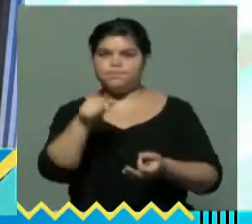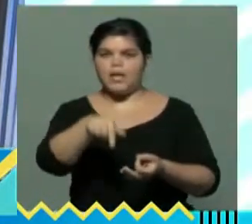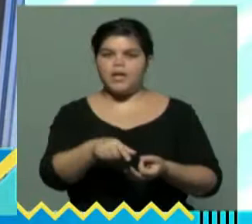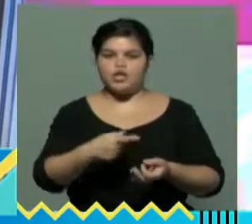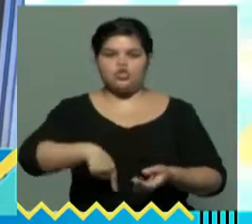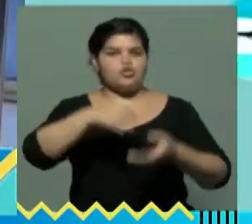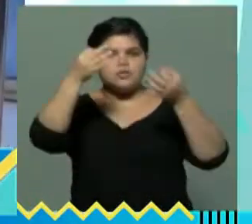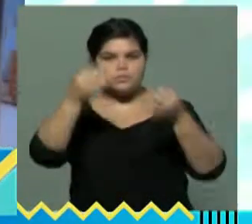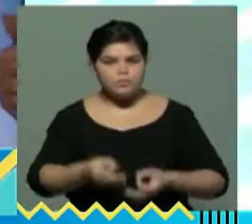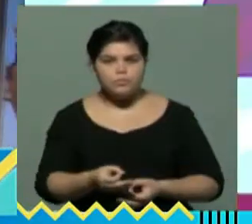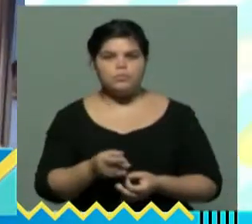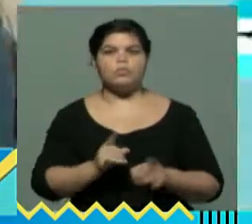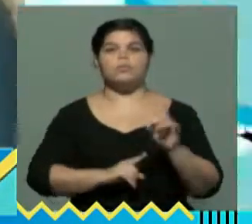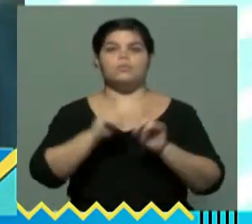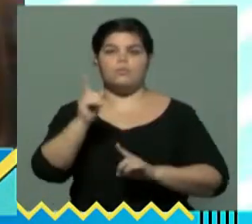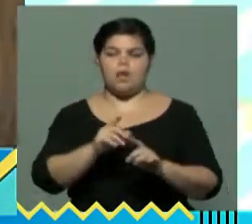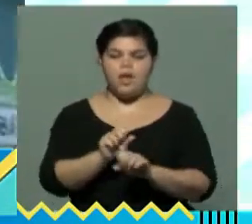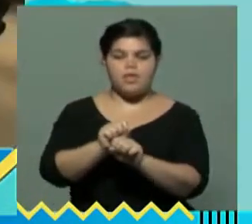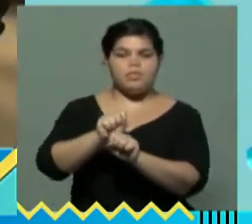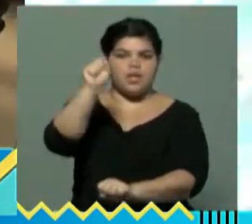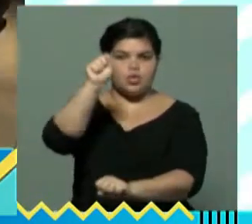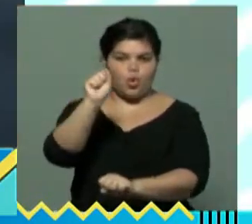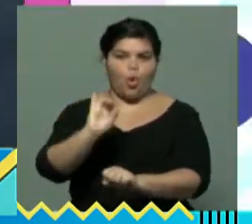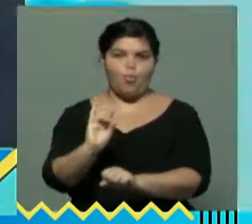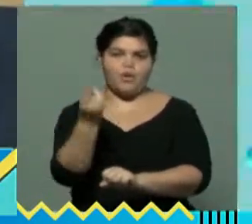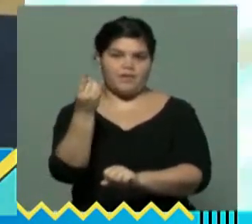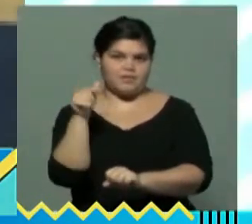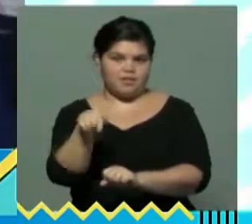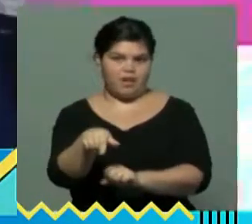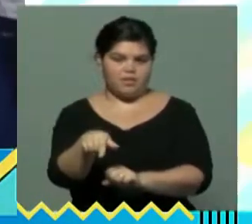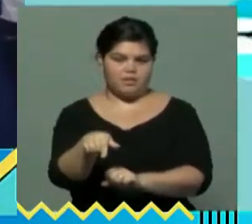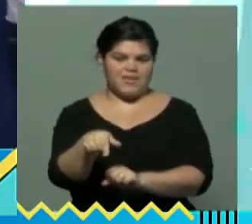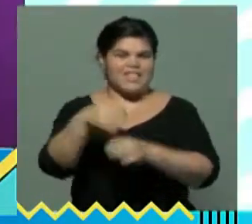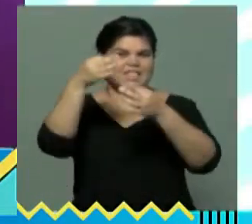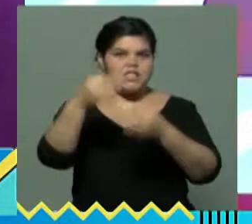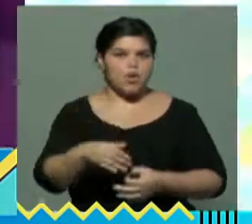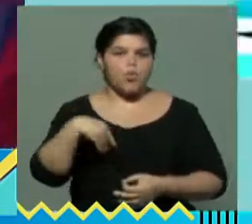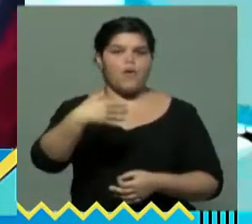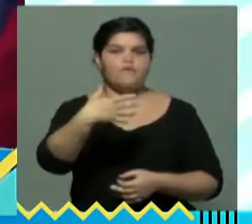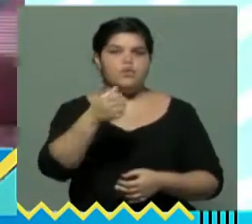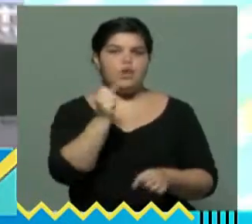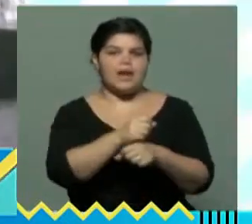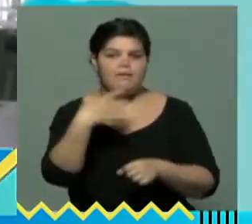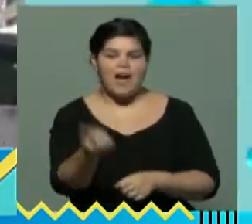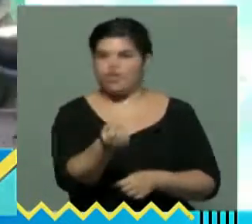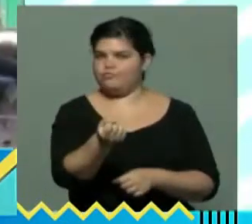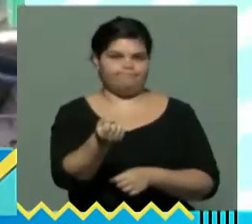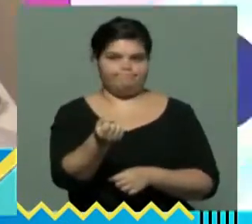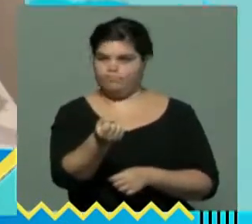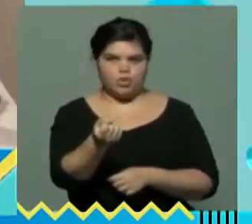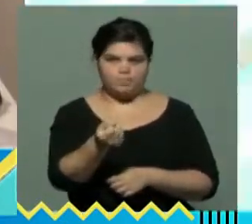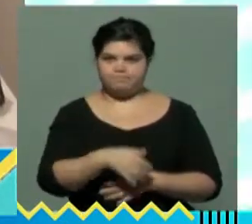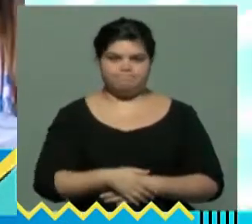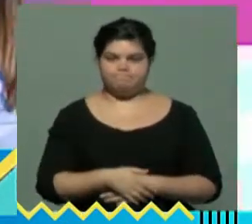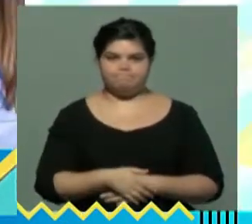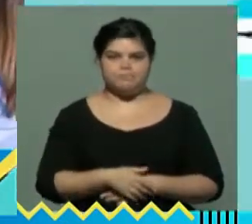Regresamos al último bloque del día de hoy, de este jueves. Debate Joven, nos acompañan estudiantes universitarios de nuestra casa de estudios. Y